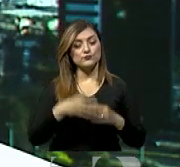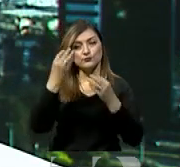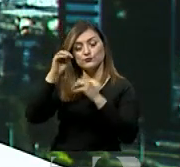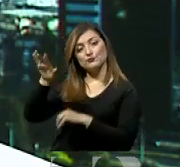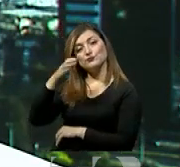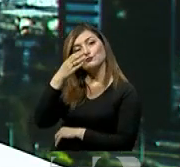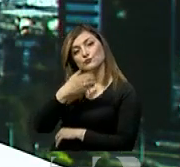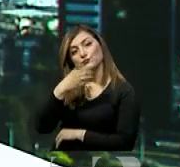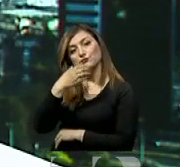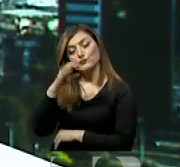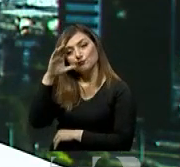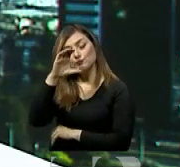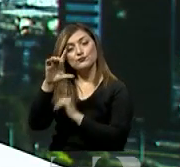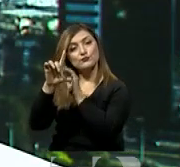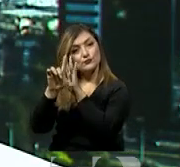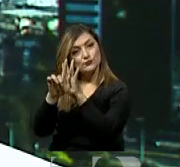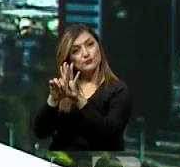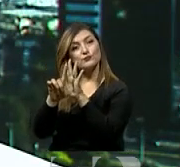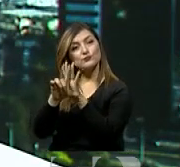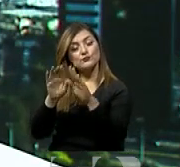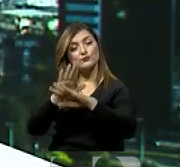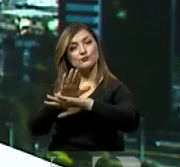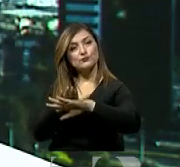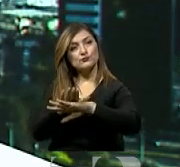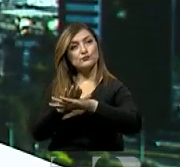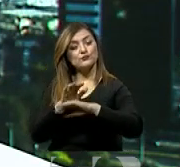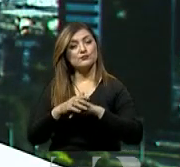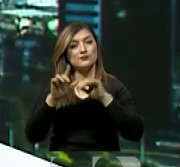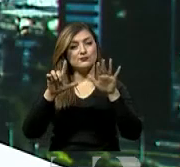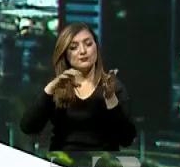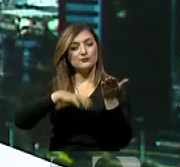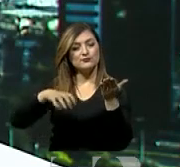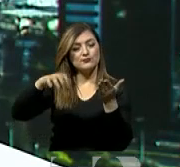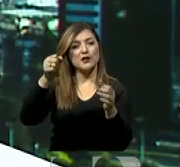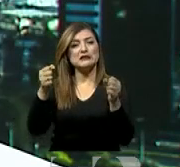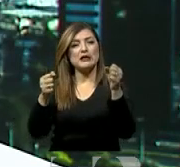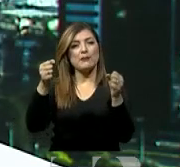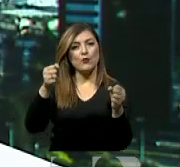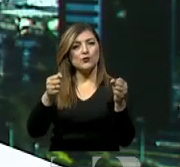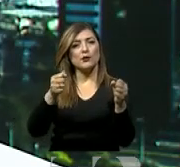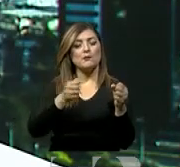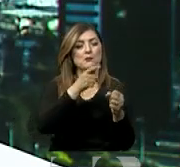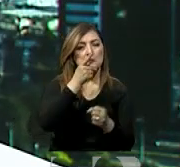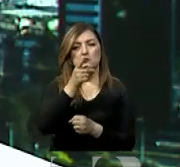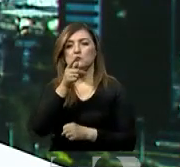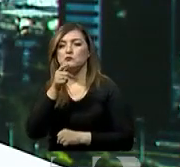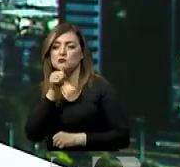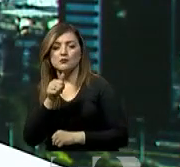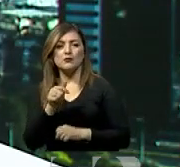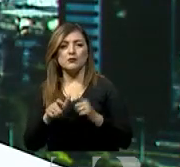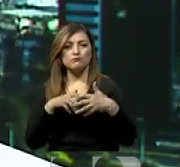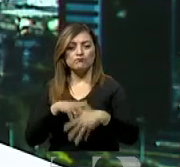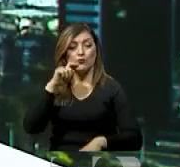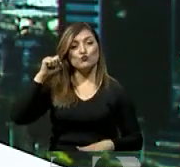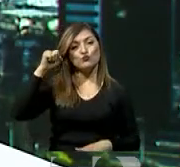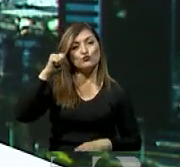Ambato buscan legalizar el transporte mixto para 7 parroquias. Los conductores y usuarios se unieron en un plantón